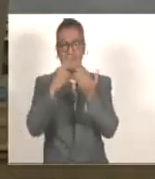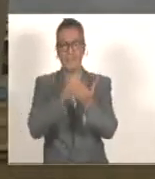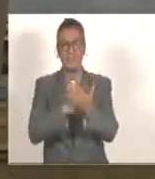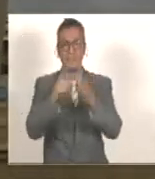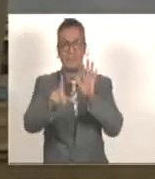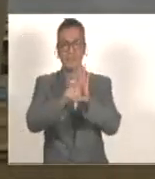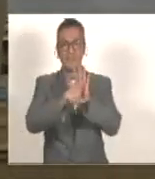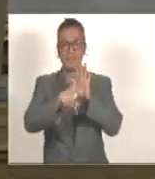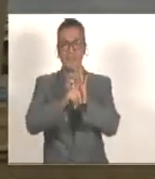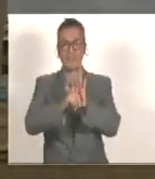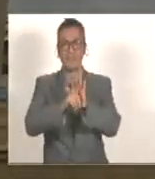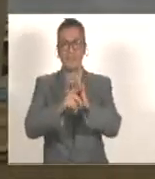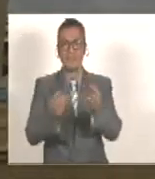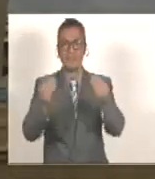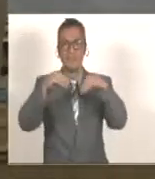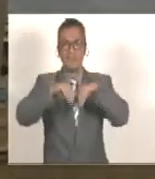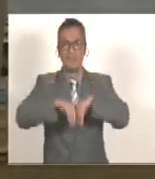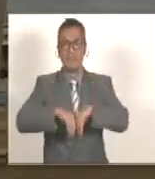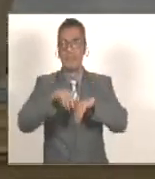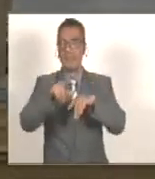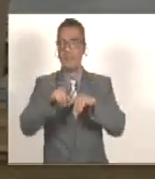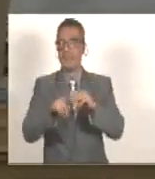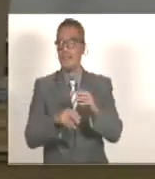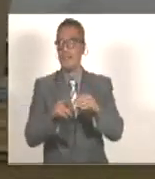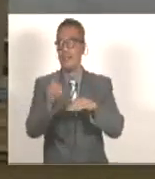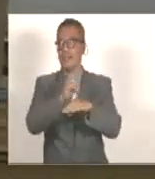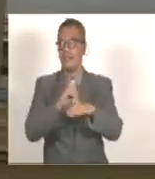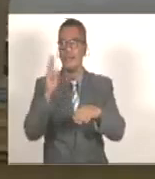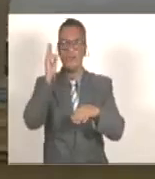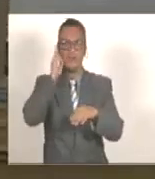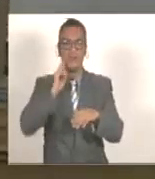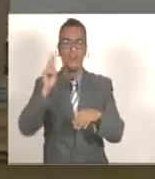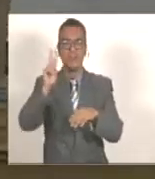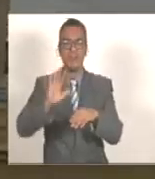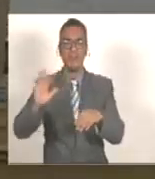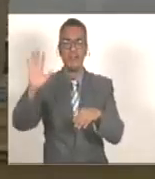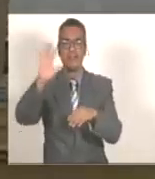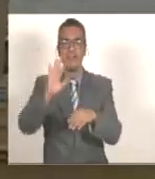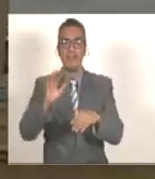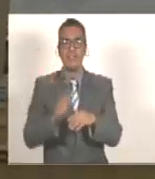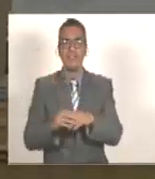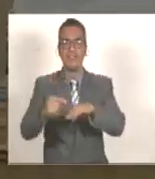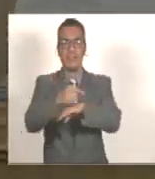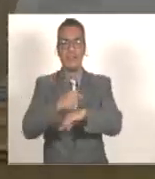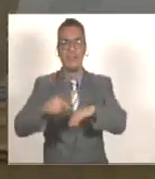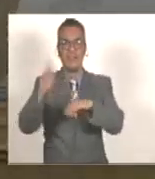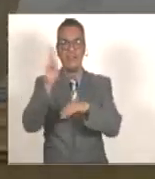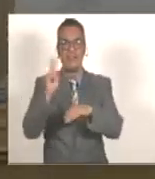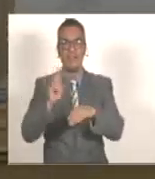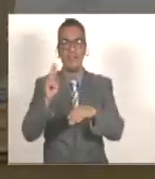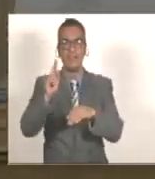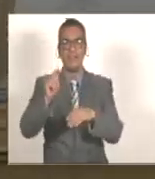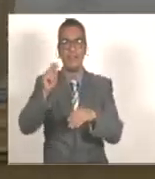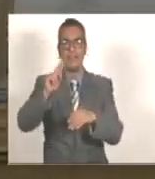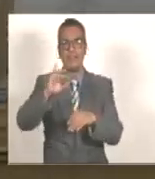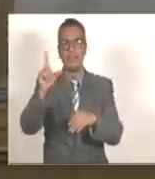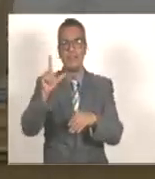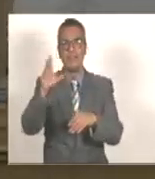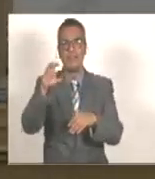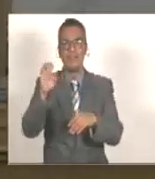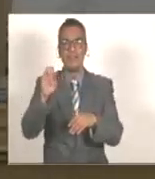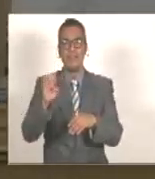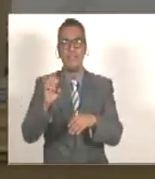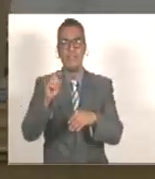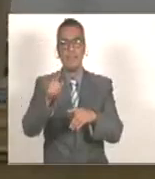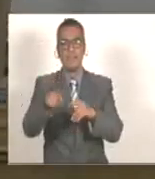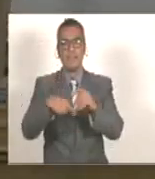ley aprobatorio del acuerdo entre el Gobierno de la República Bolivariana de Venezuela y el Gobierno de la República de Turquía